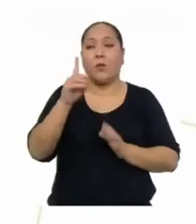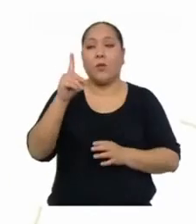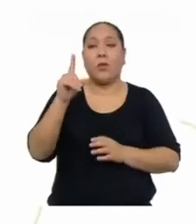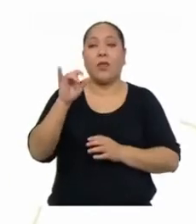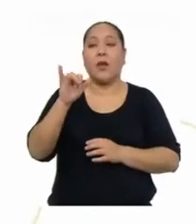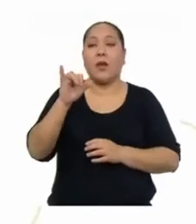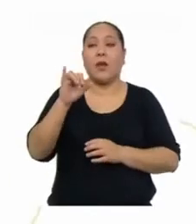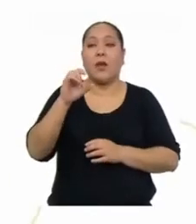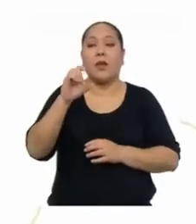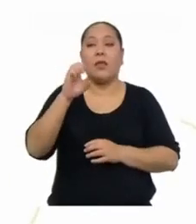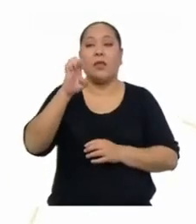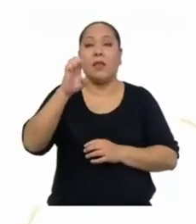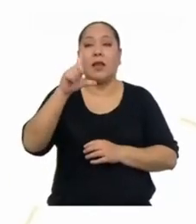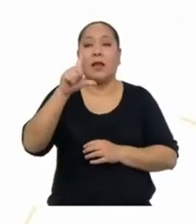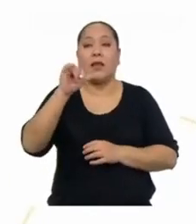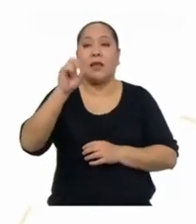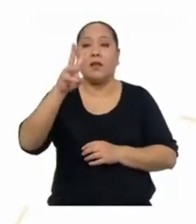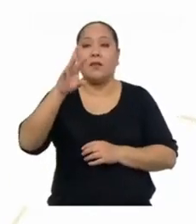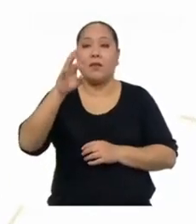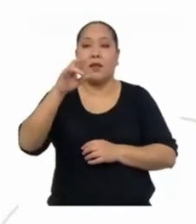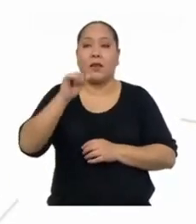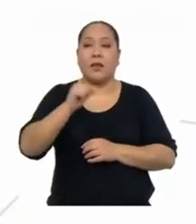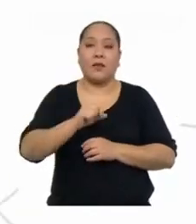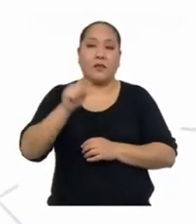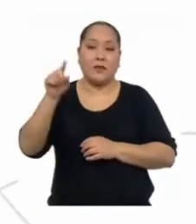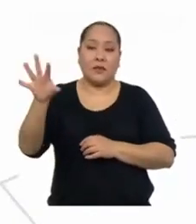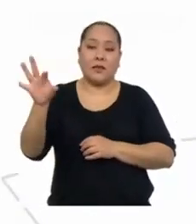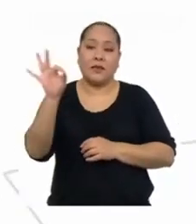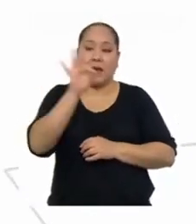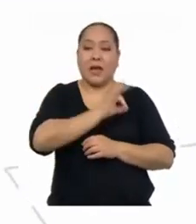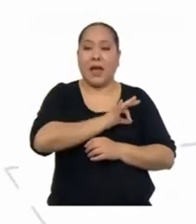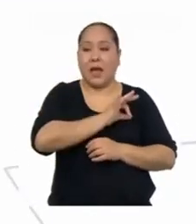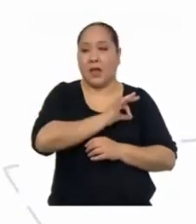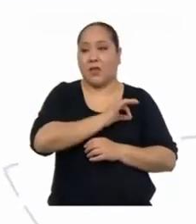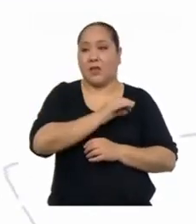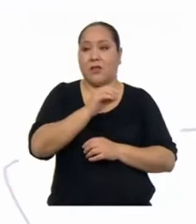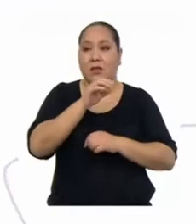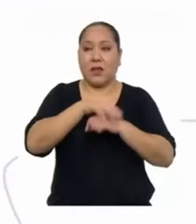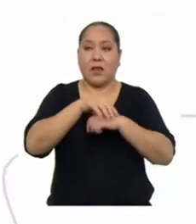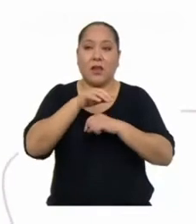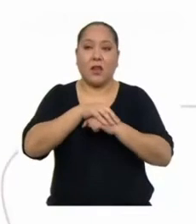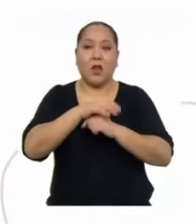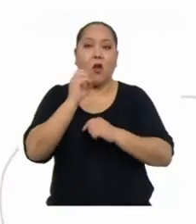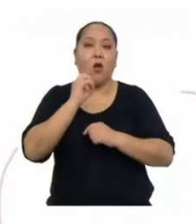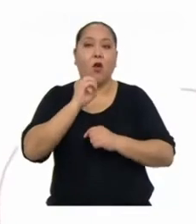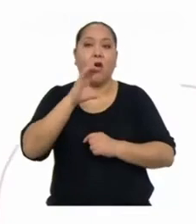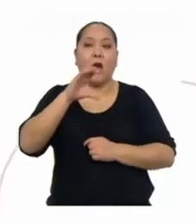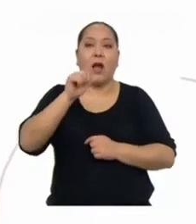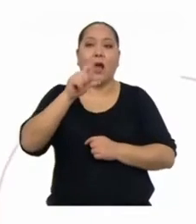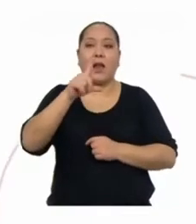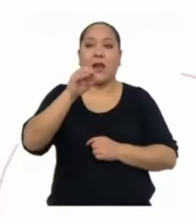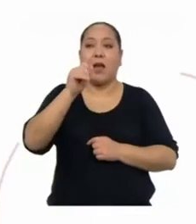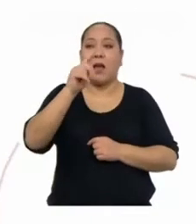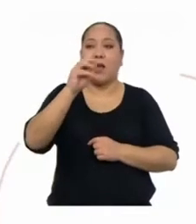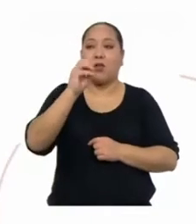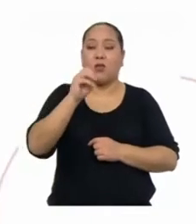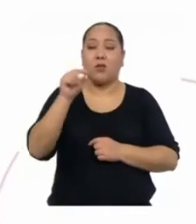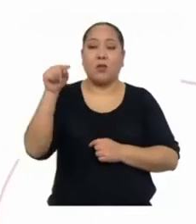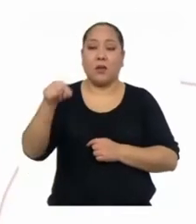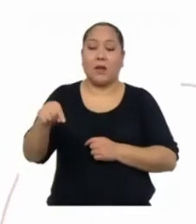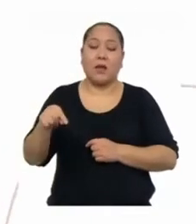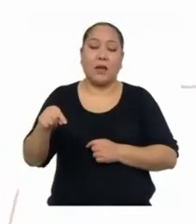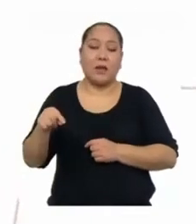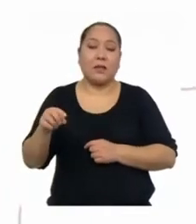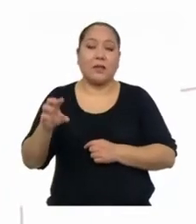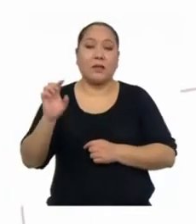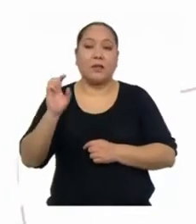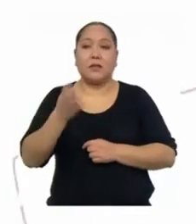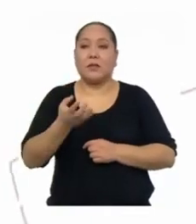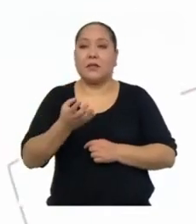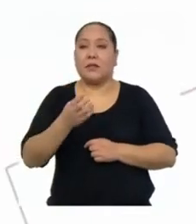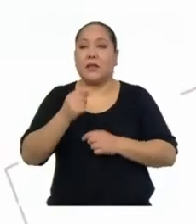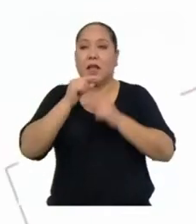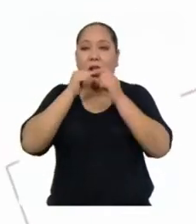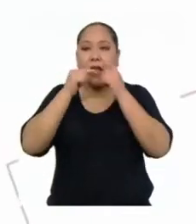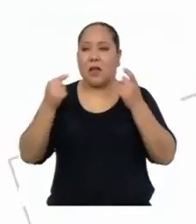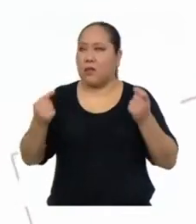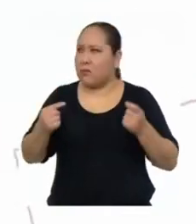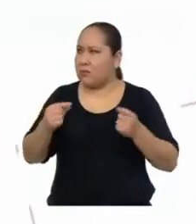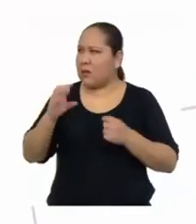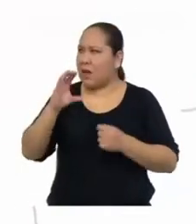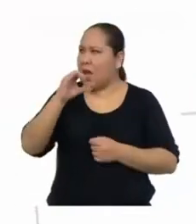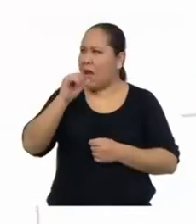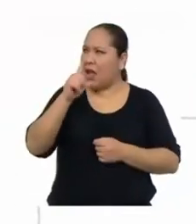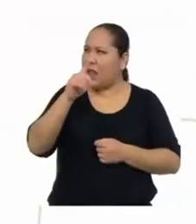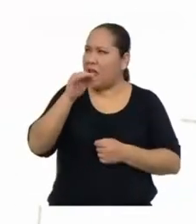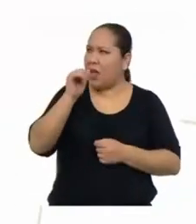delivery, tomado del inglés, o calato, que proviene del quechua. ¿Calato es una palabra